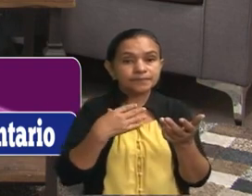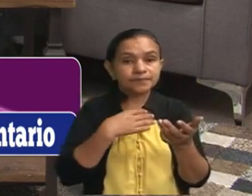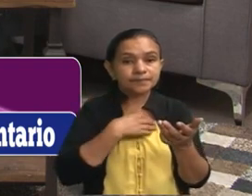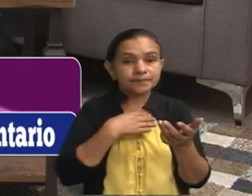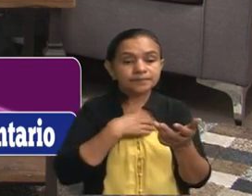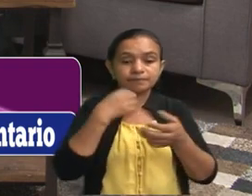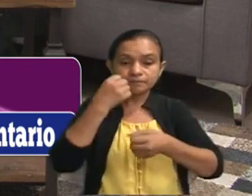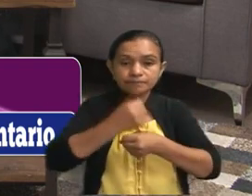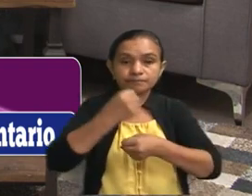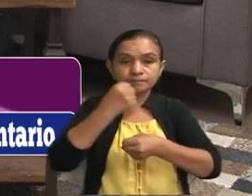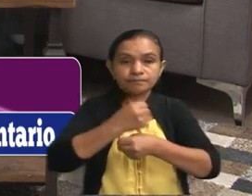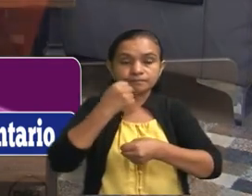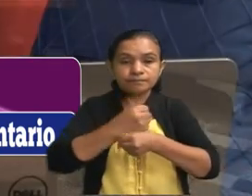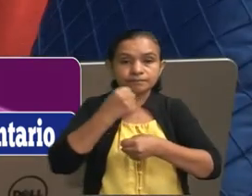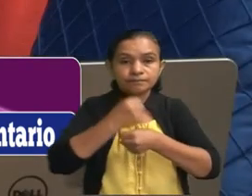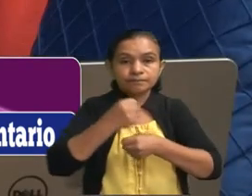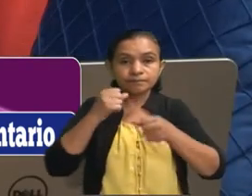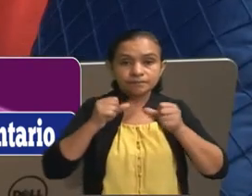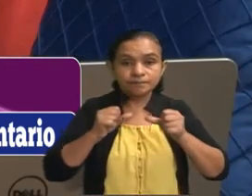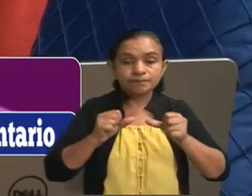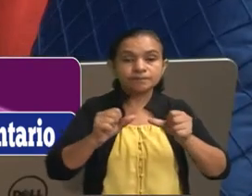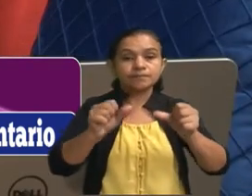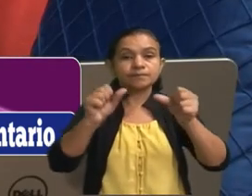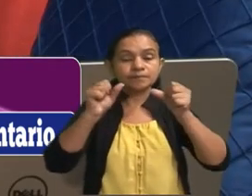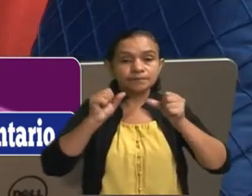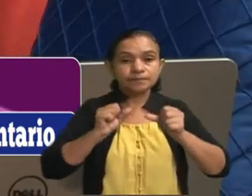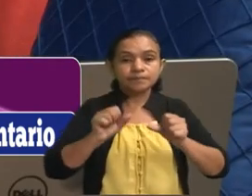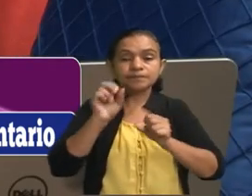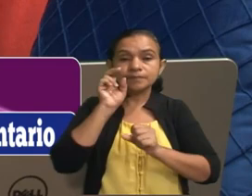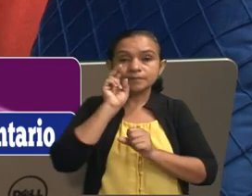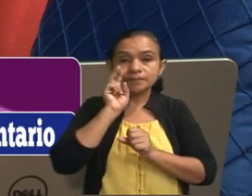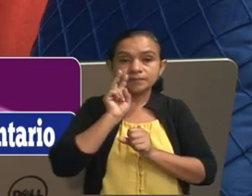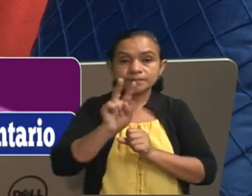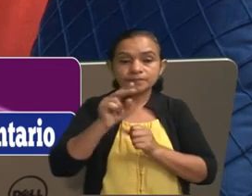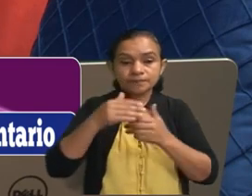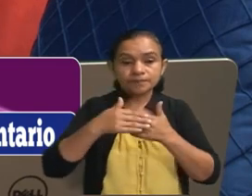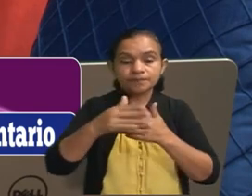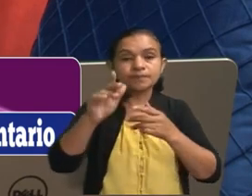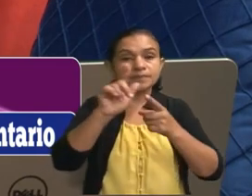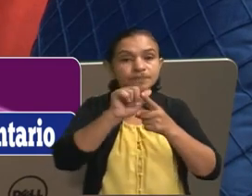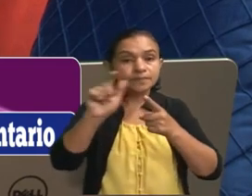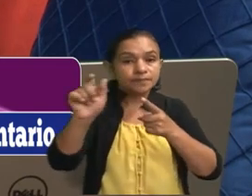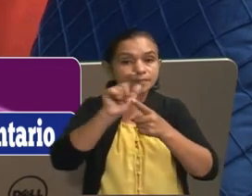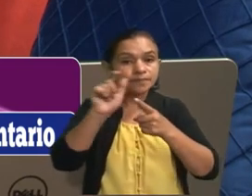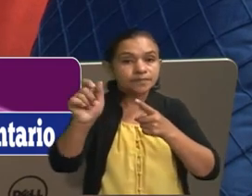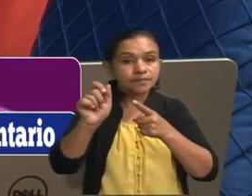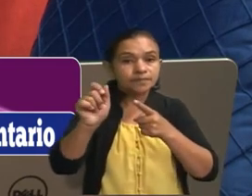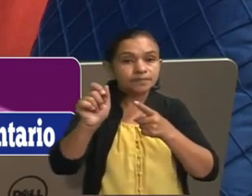seguimos trabajando en esto y tenemos previsto en los próximos meses